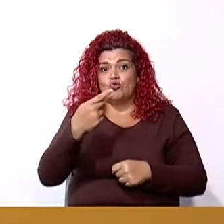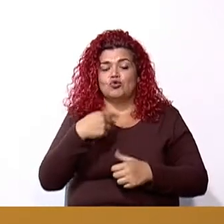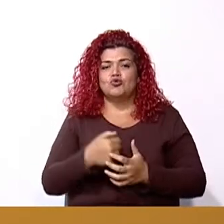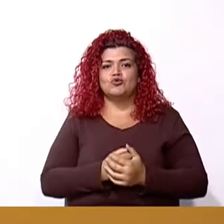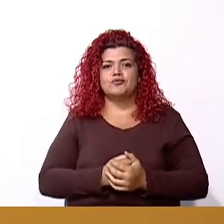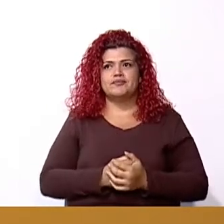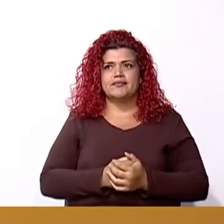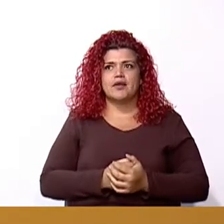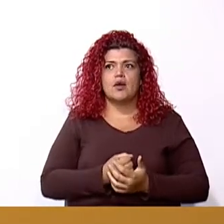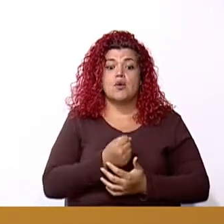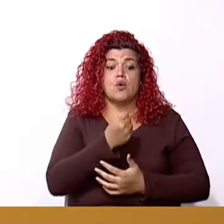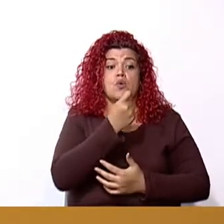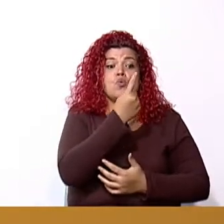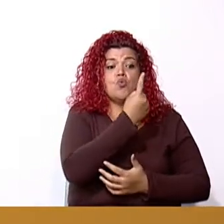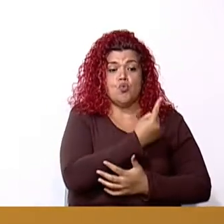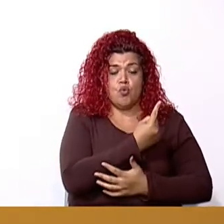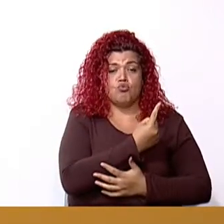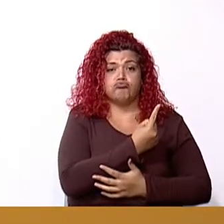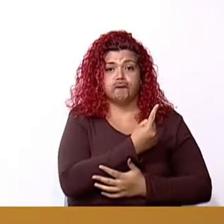Uno,